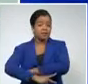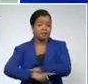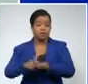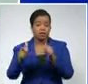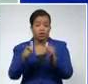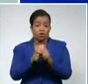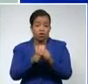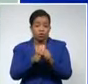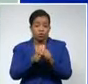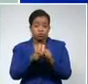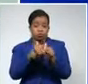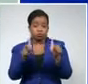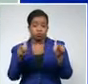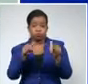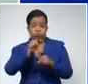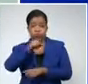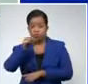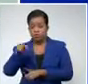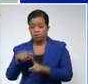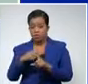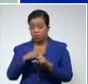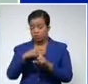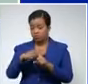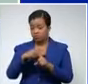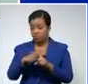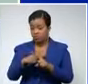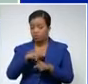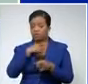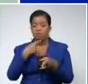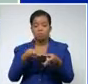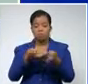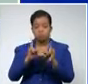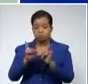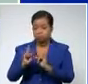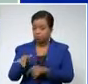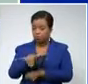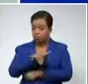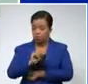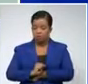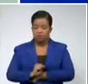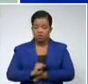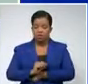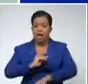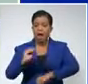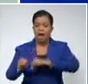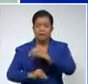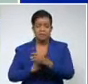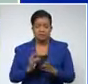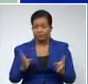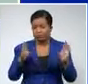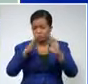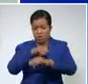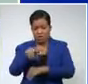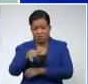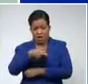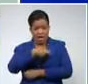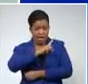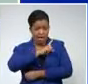número de casos, los 5 países con mayor número de fallecidos. No cambios mucho con el día de ayer. En el